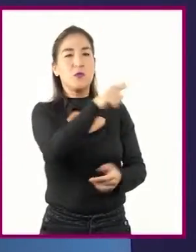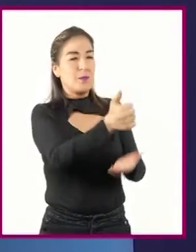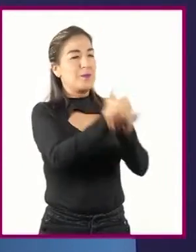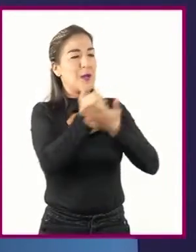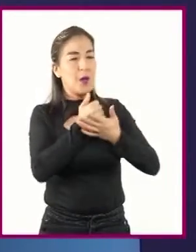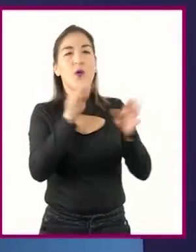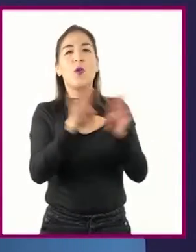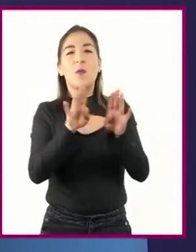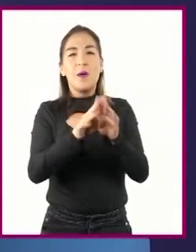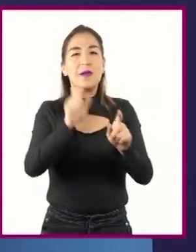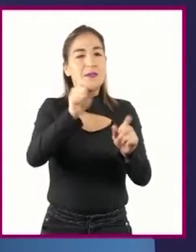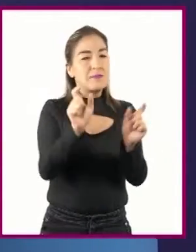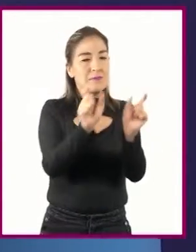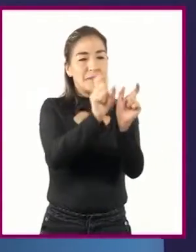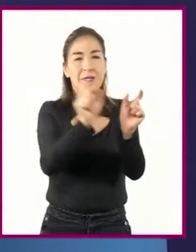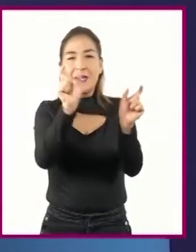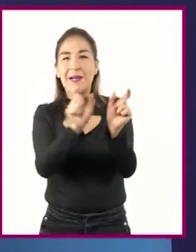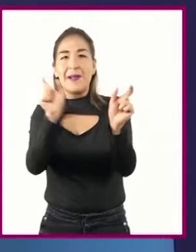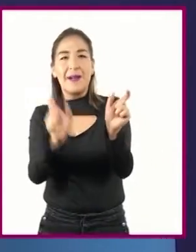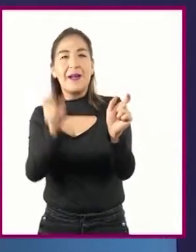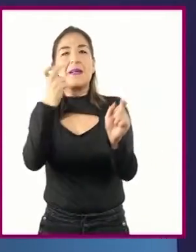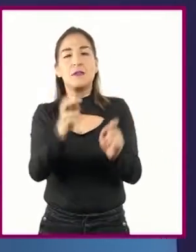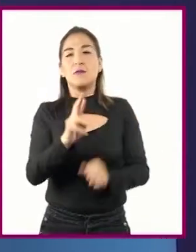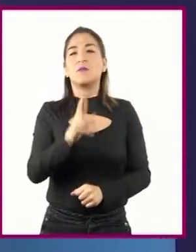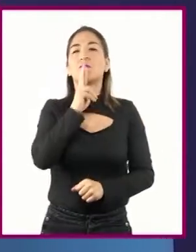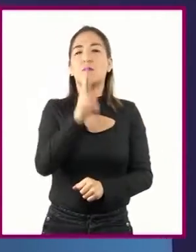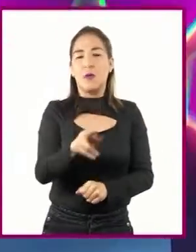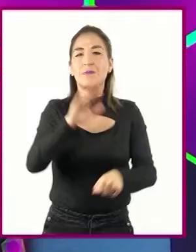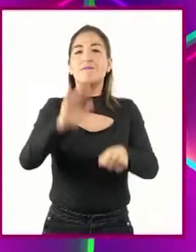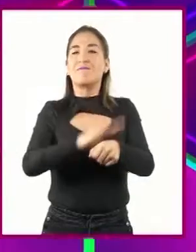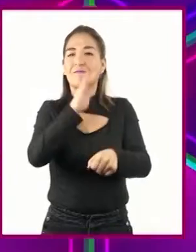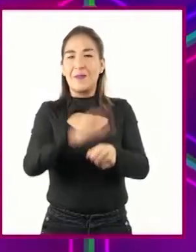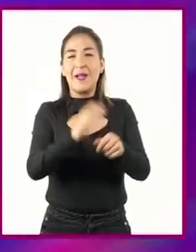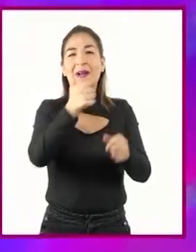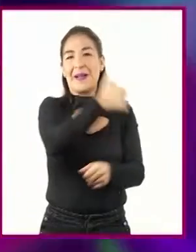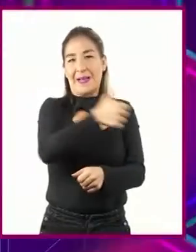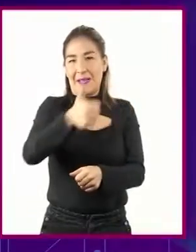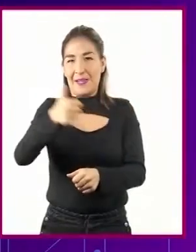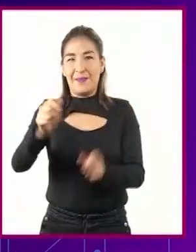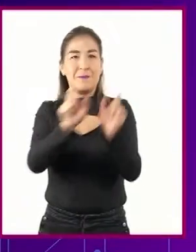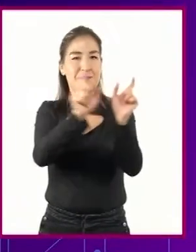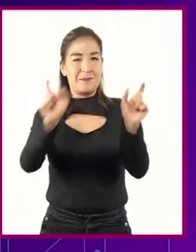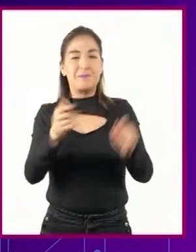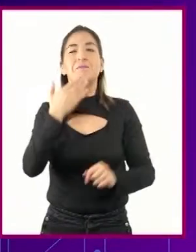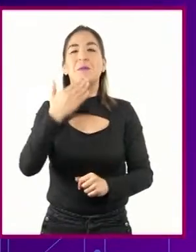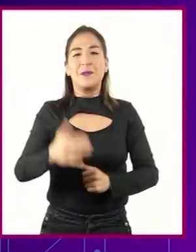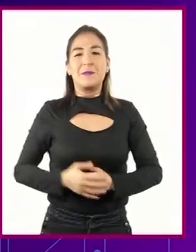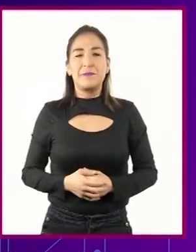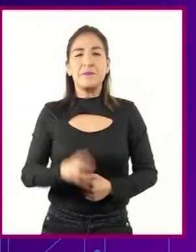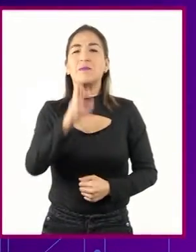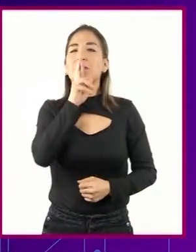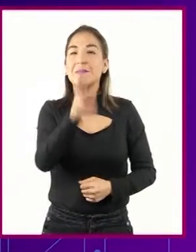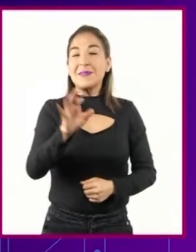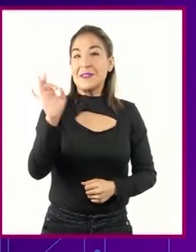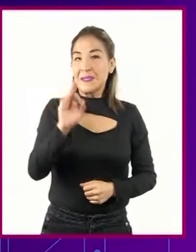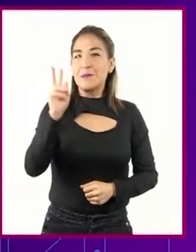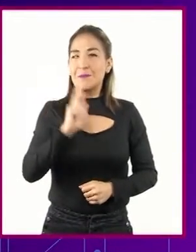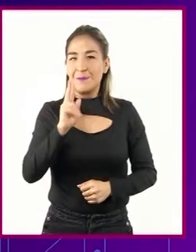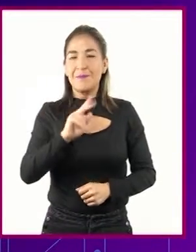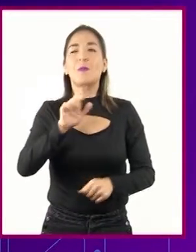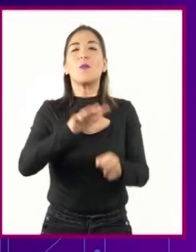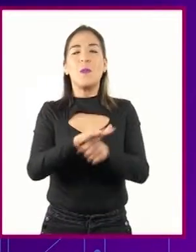a unir cada operación con la respuesta que le corresponde. Muy bien. Los resultados posibles